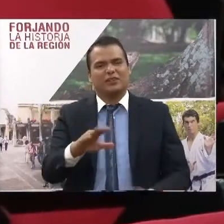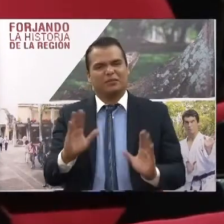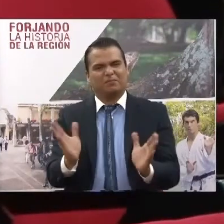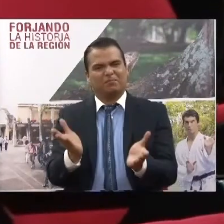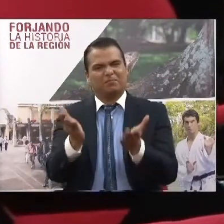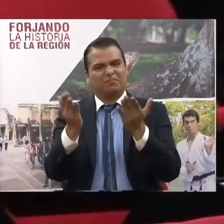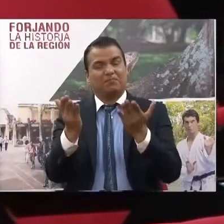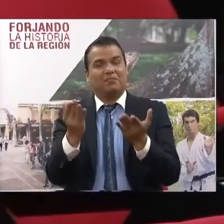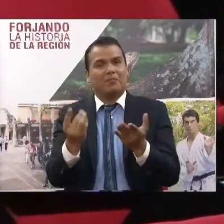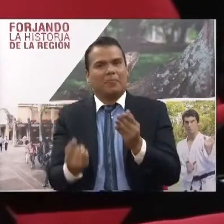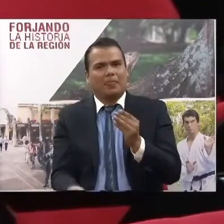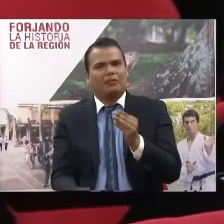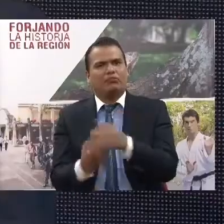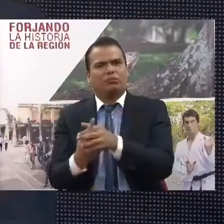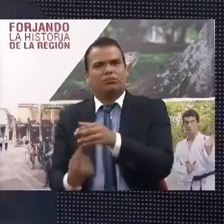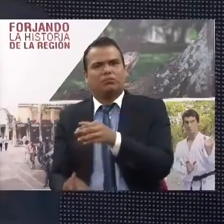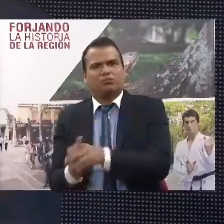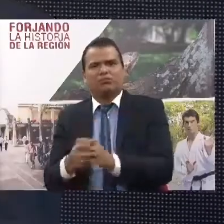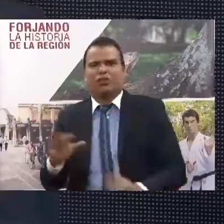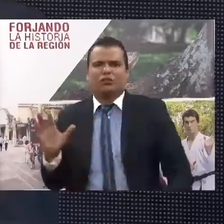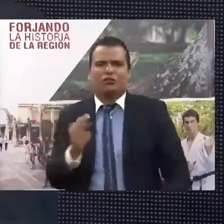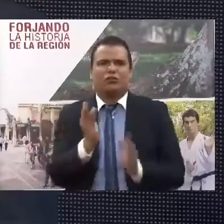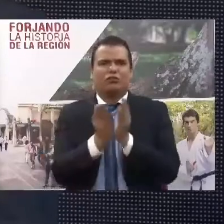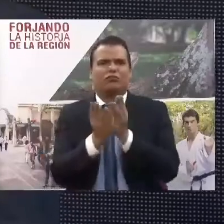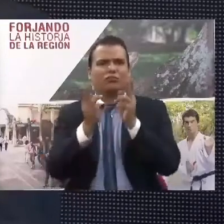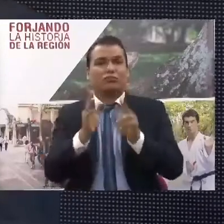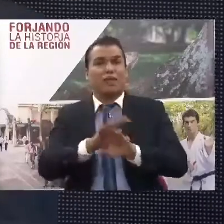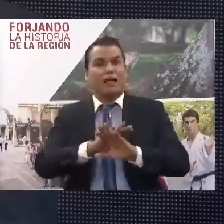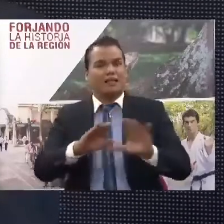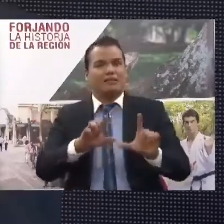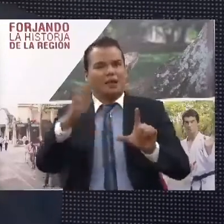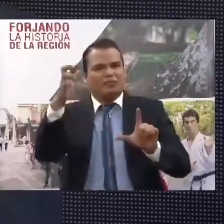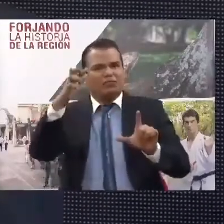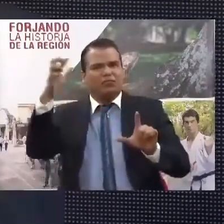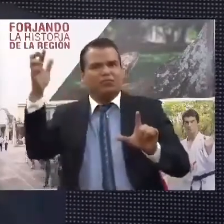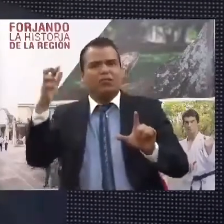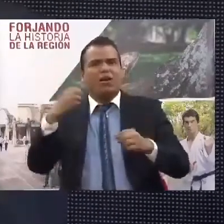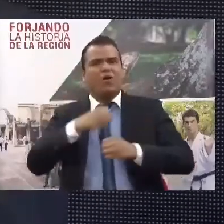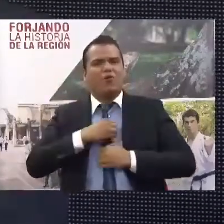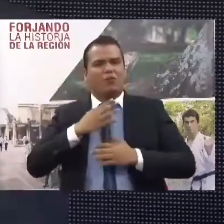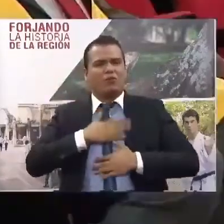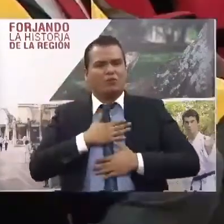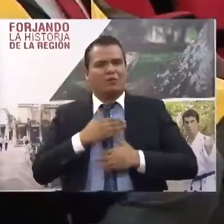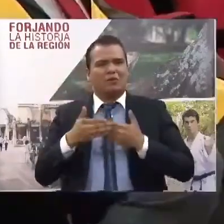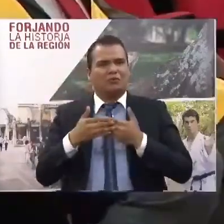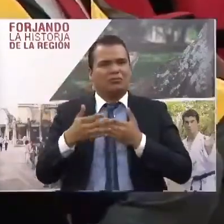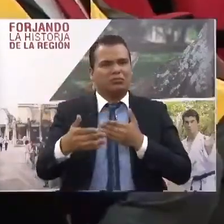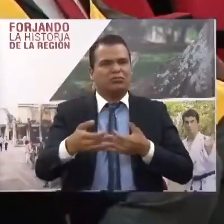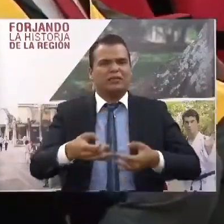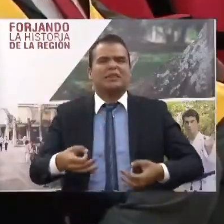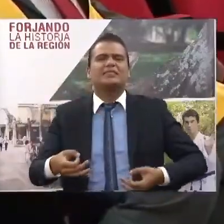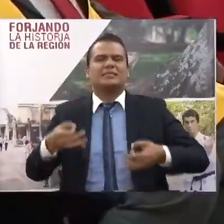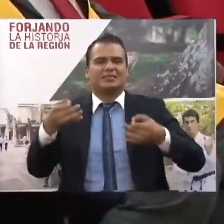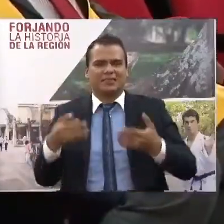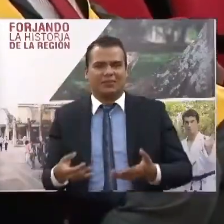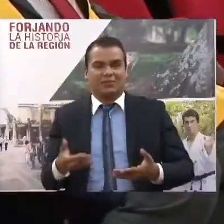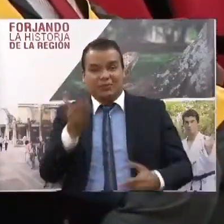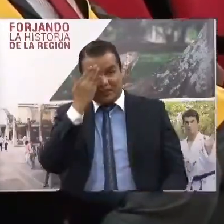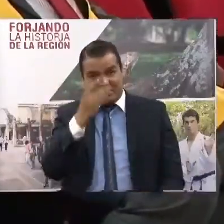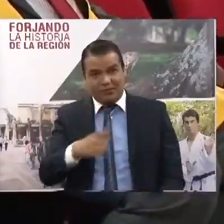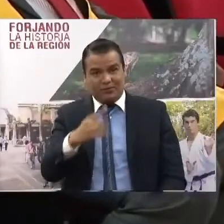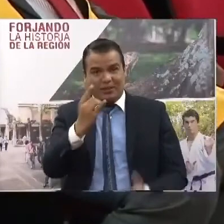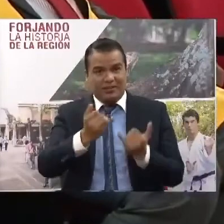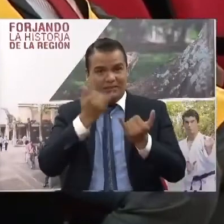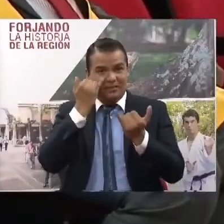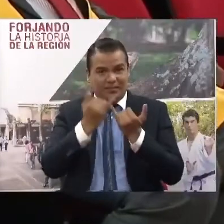los diferentes ámbitos de su trabajo y de su vida ya laboral como egresados de la